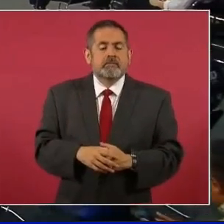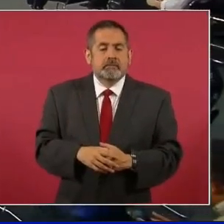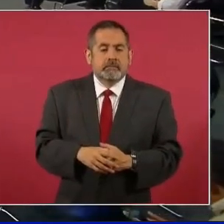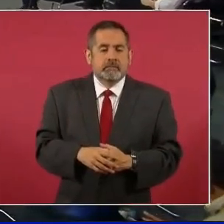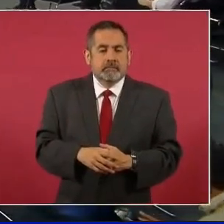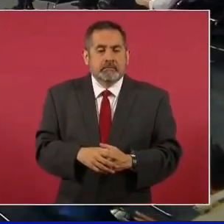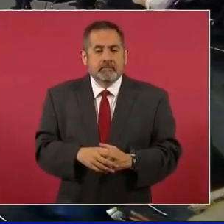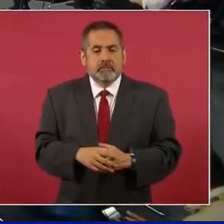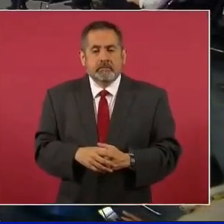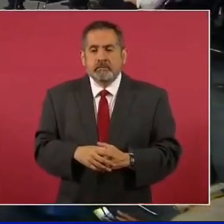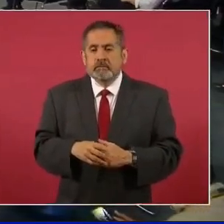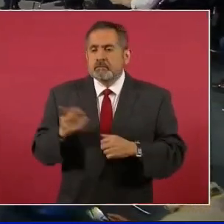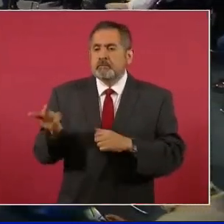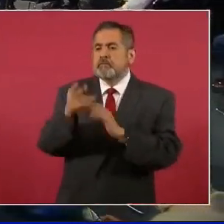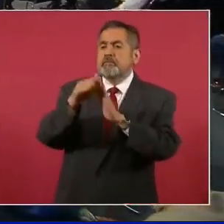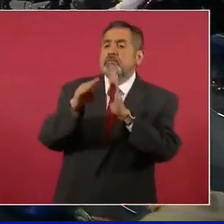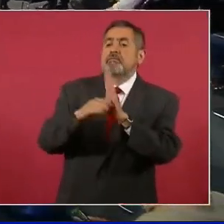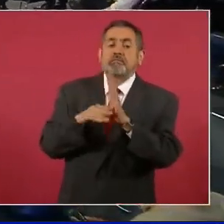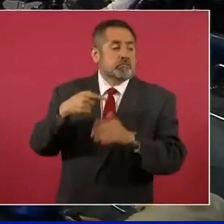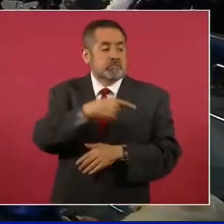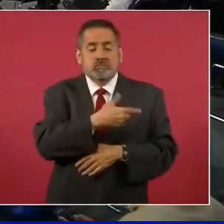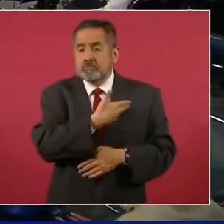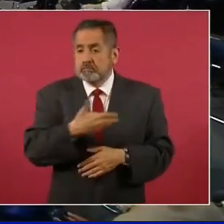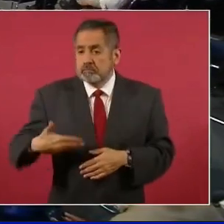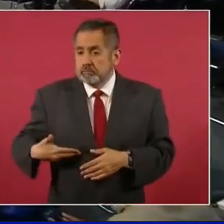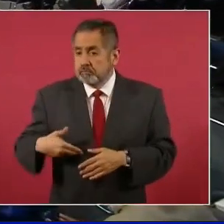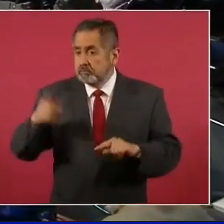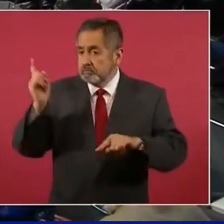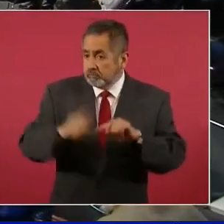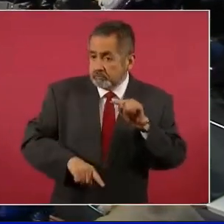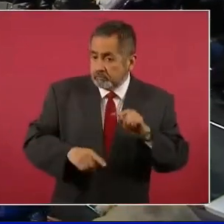la revocación del mandato,